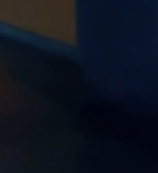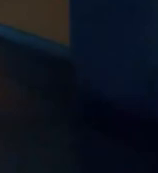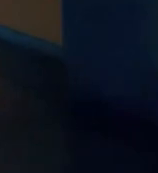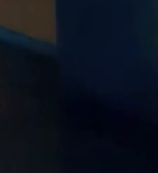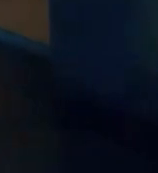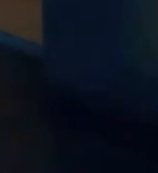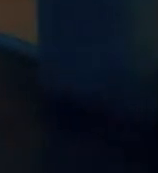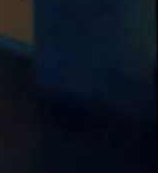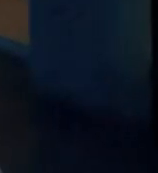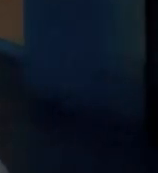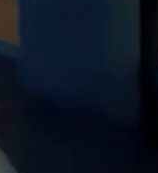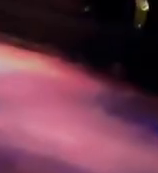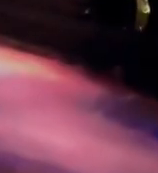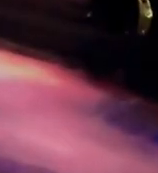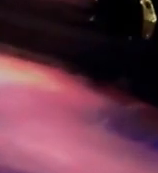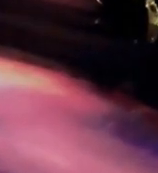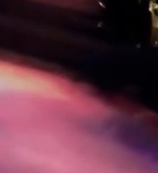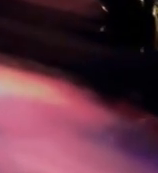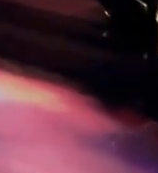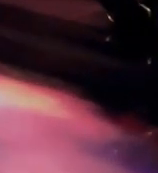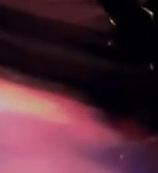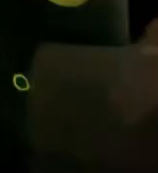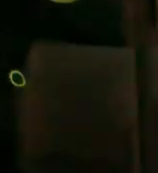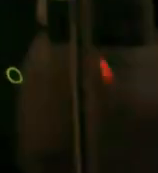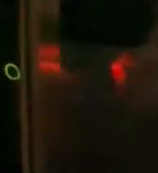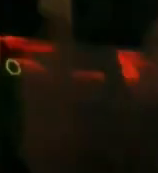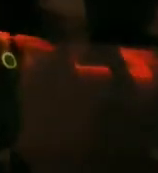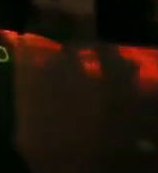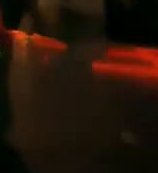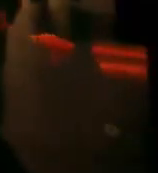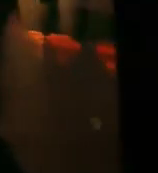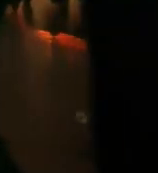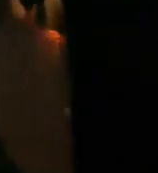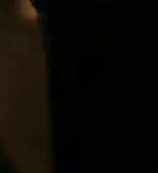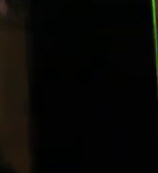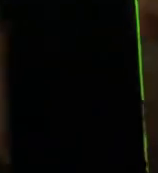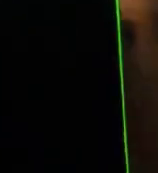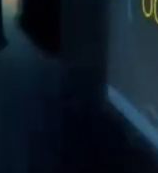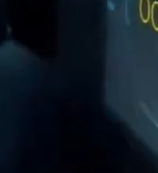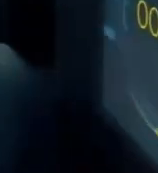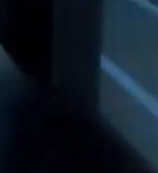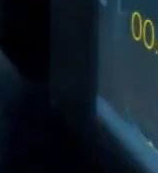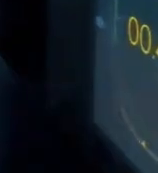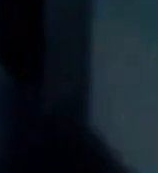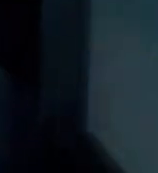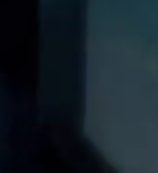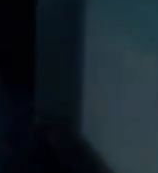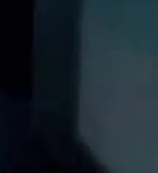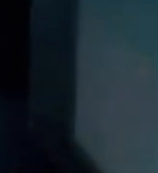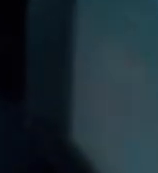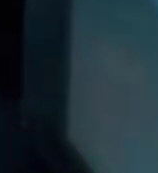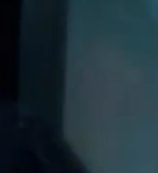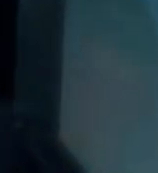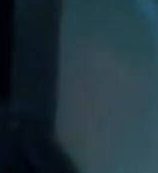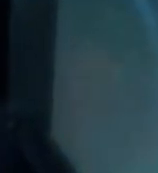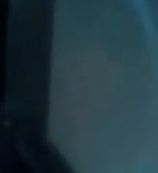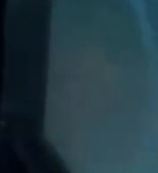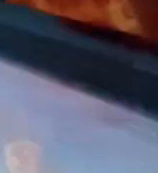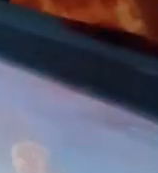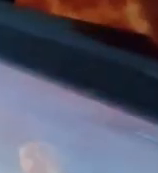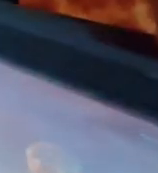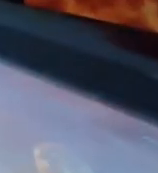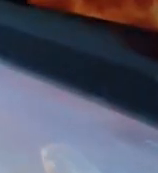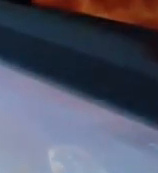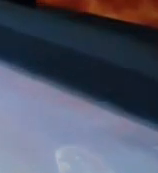así las personas pueden no recorrer e interactuar sino que contar con la información necesaria para planificar su visita y las